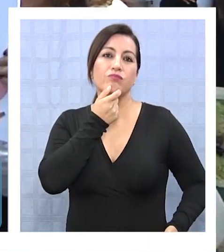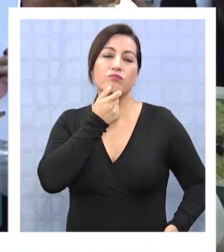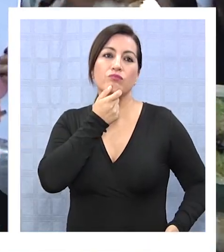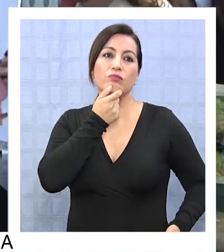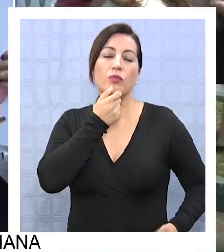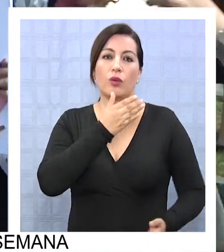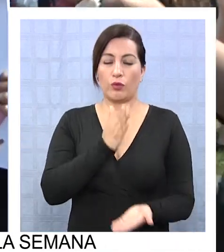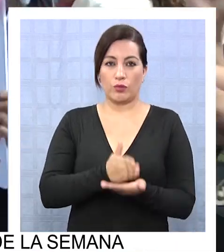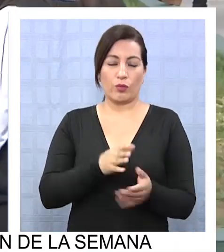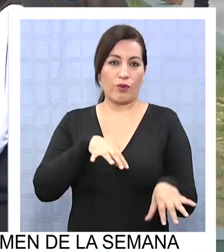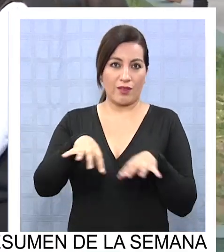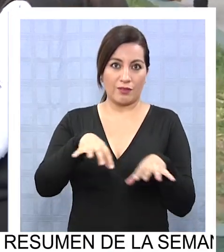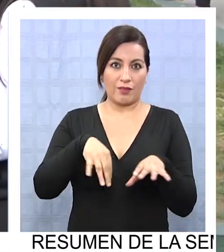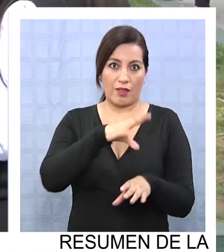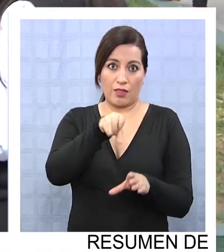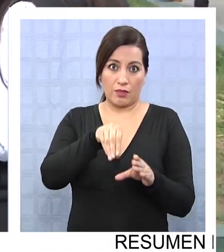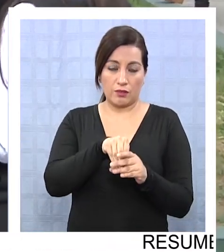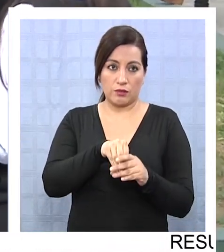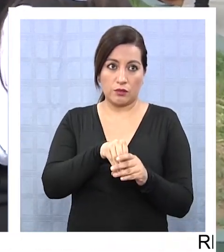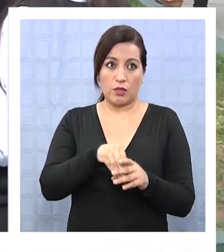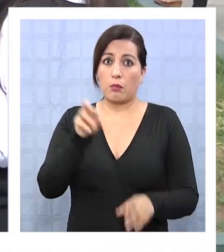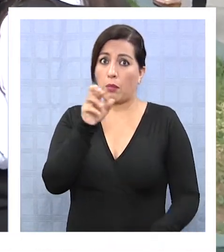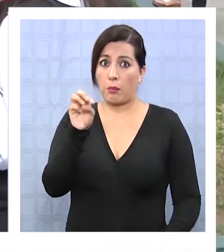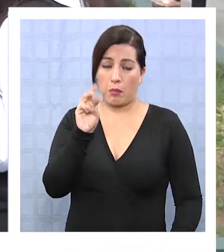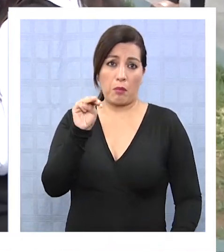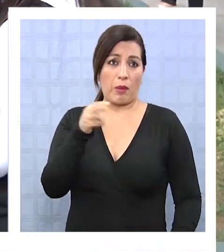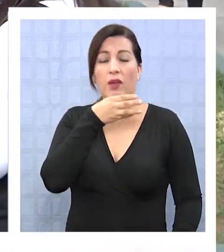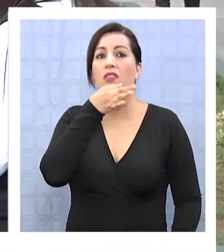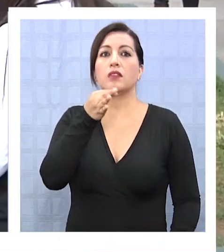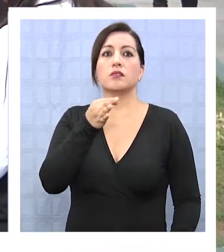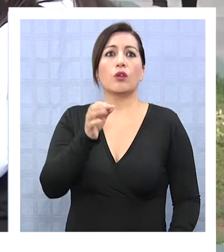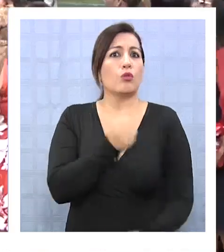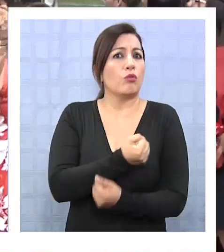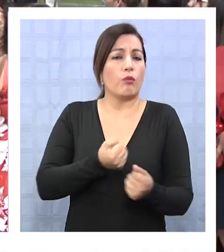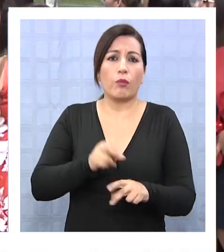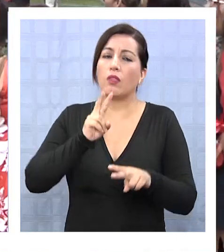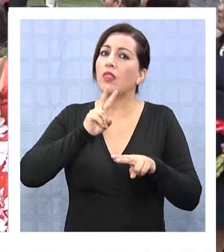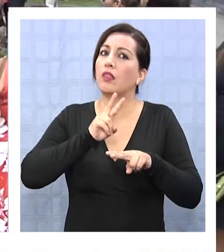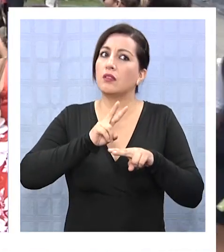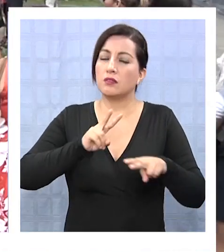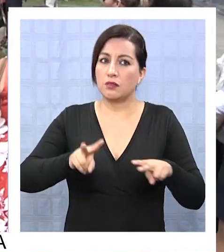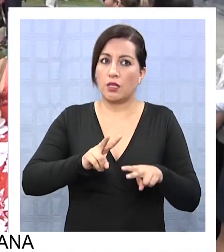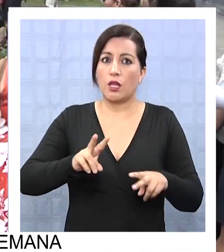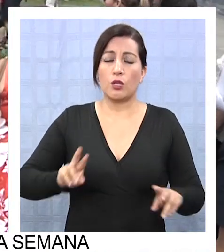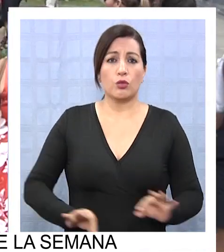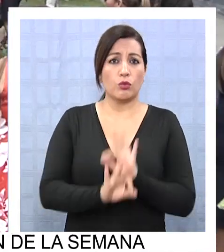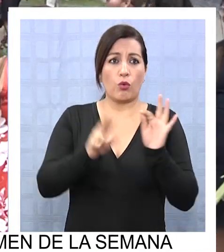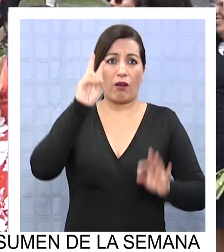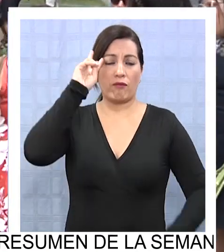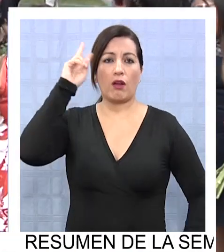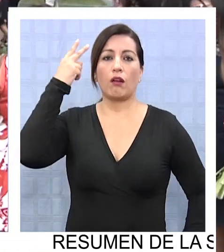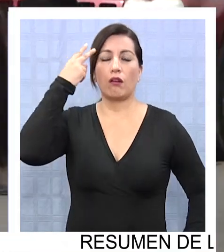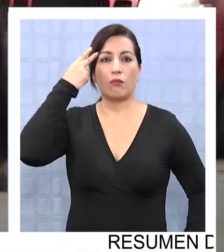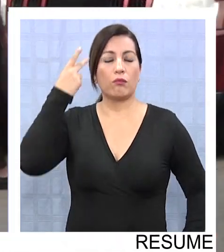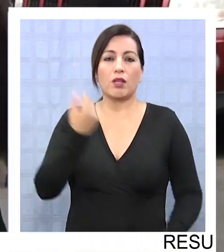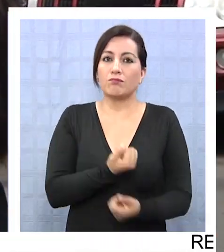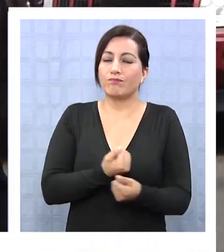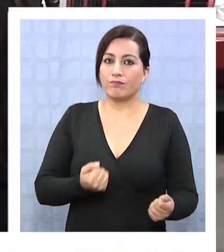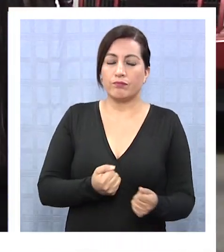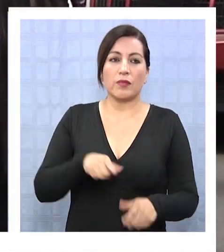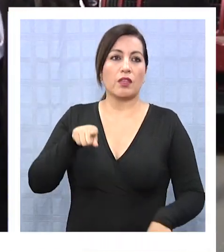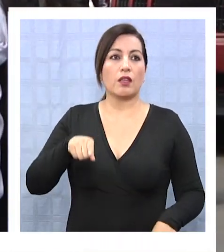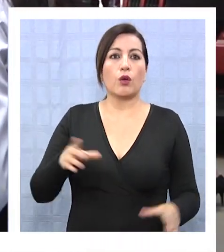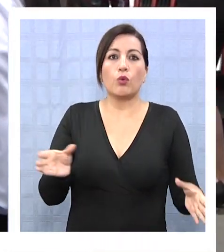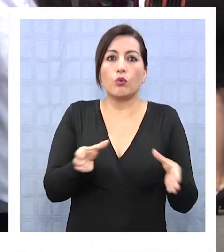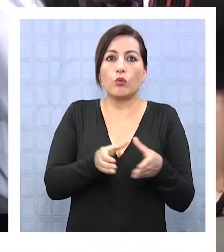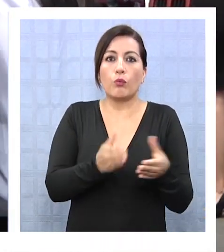alumnas en un acto interno. Los apoderados sostienen que la medida es inadecuada e intransigente y que no hubo manera de modificarla,